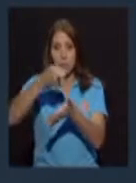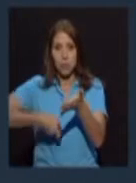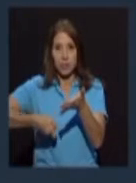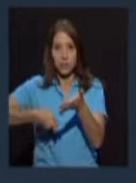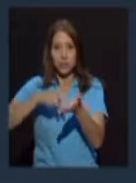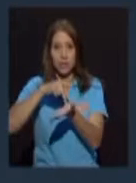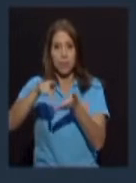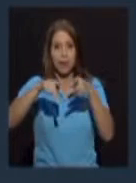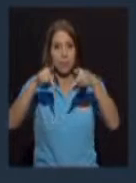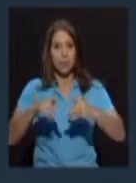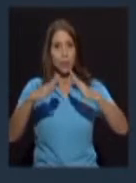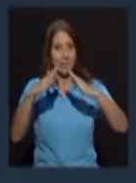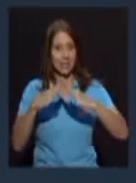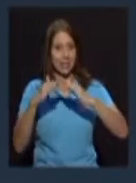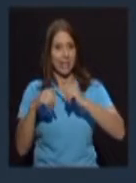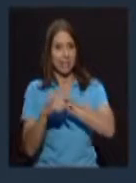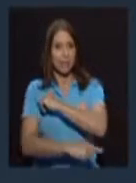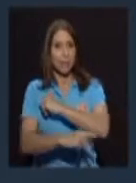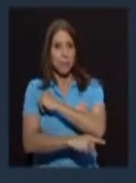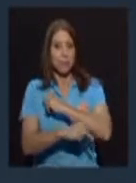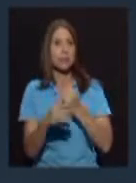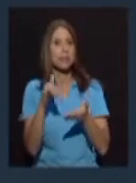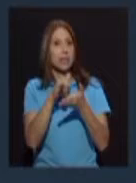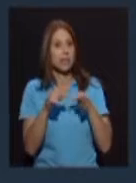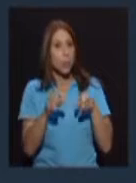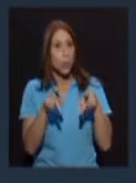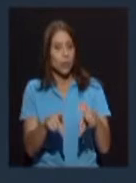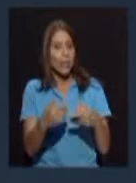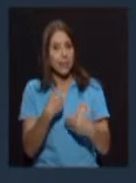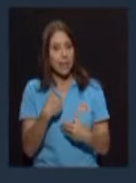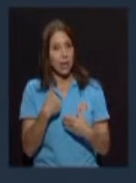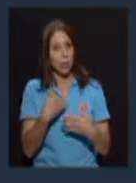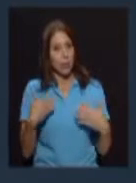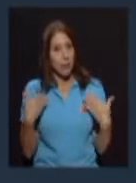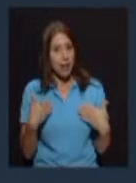tributan los habitantes de este país, y en esta ocasión tengo el placer,